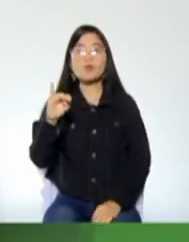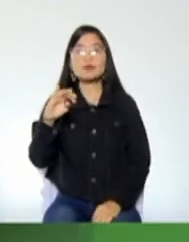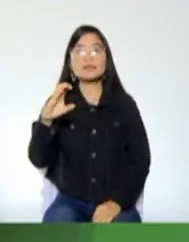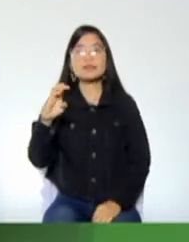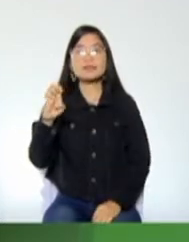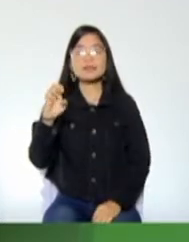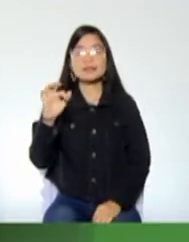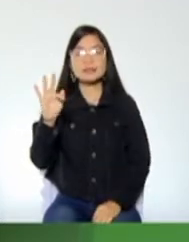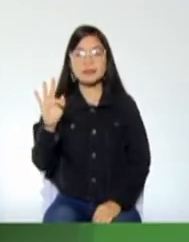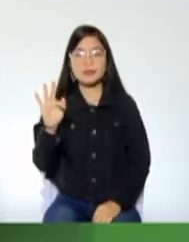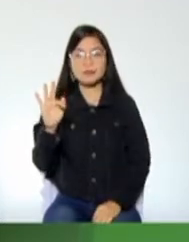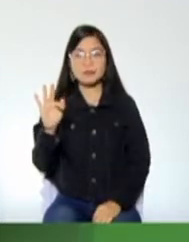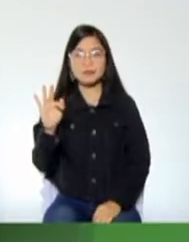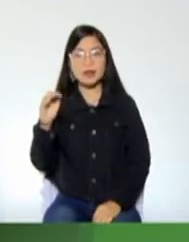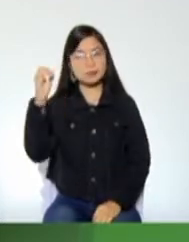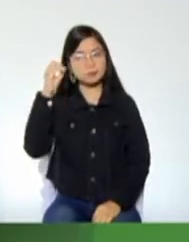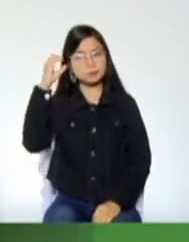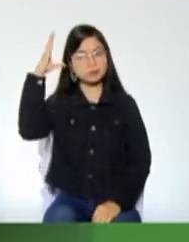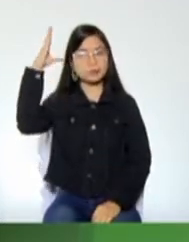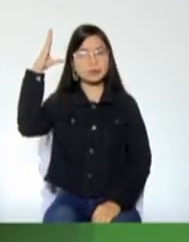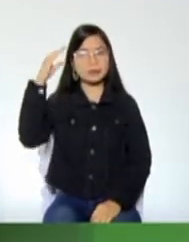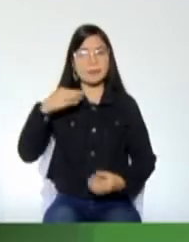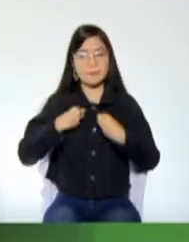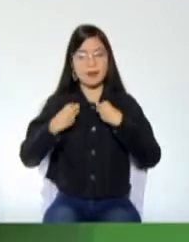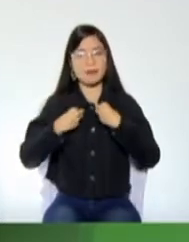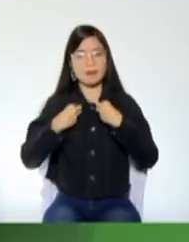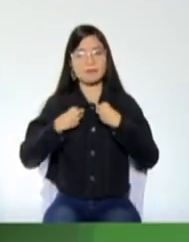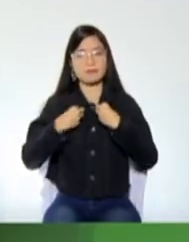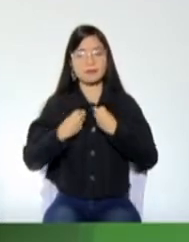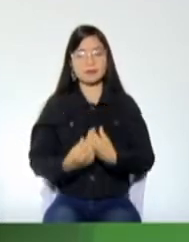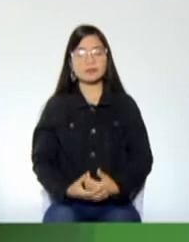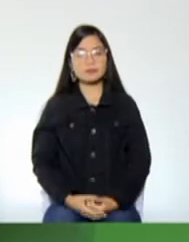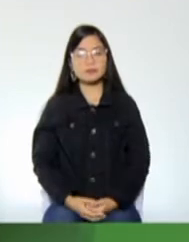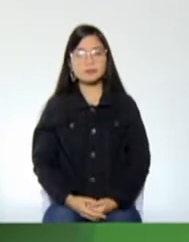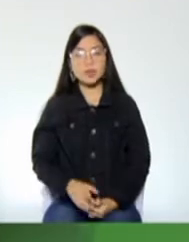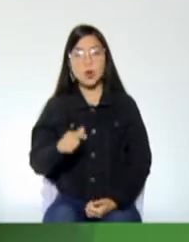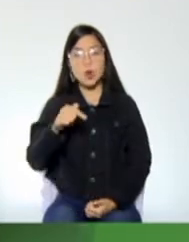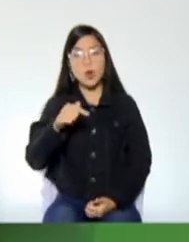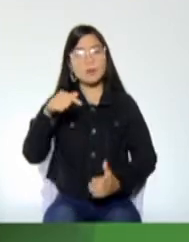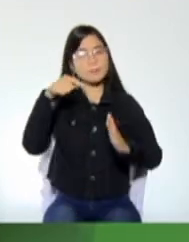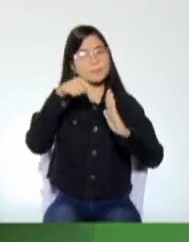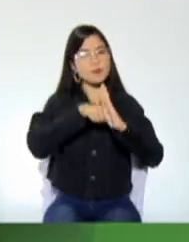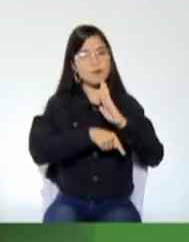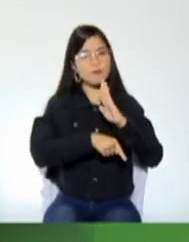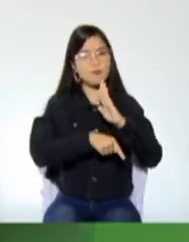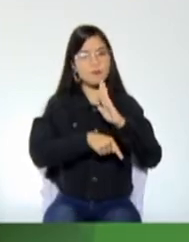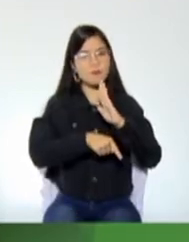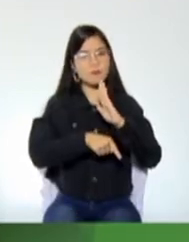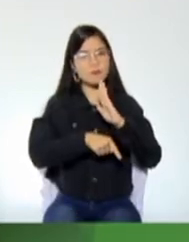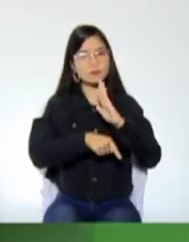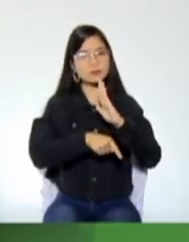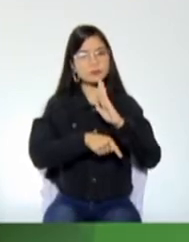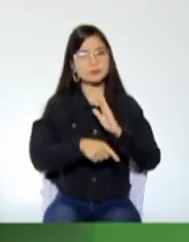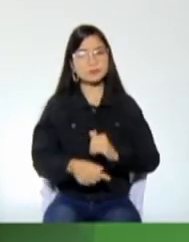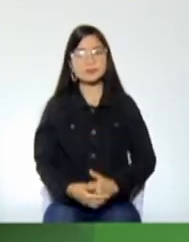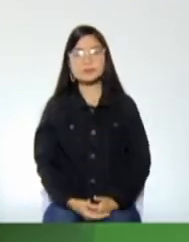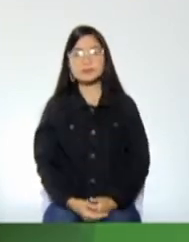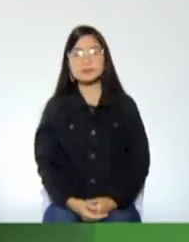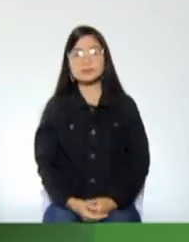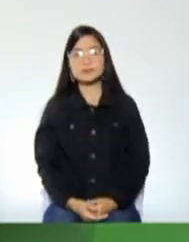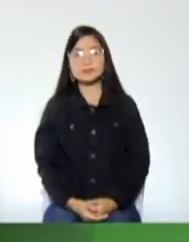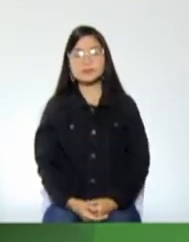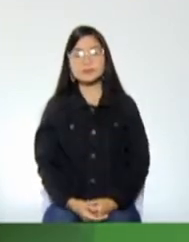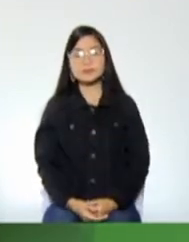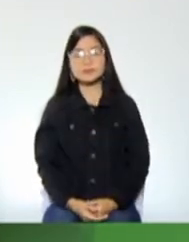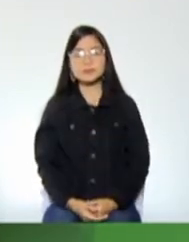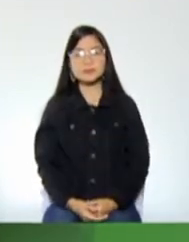Vida. En Habilidades para la Vida, el día de hoy vamos a seguir profundizando nuestra